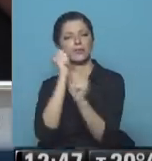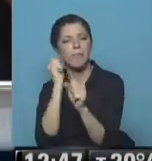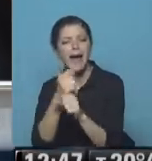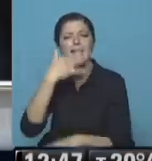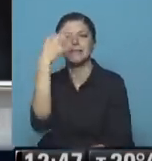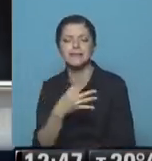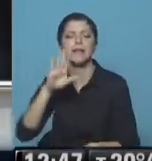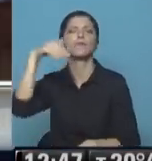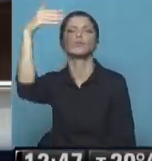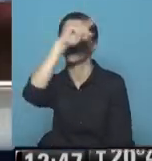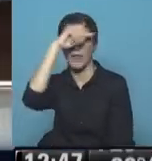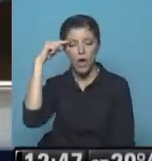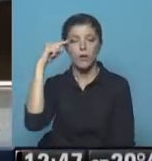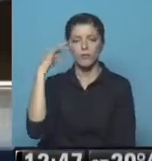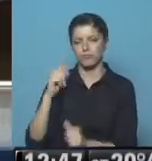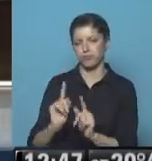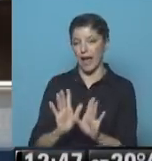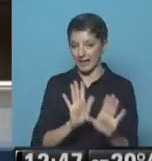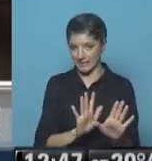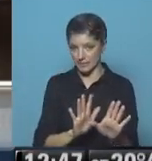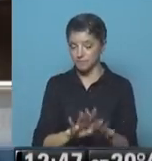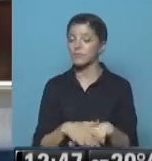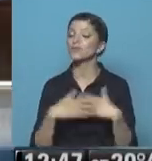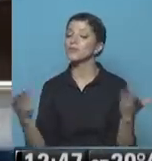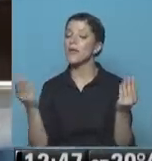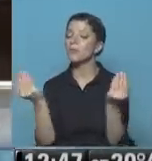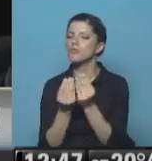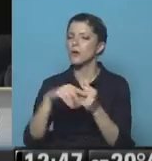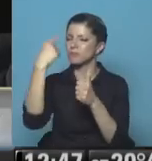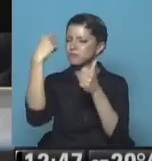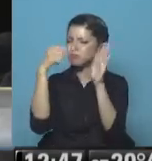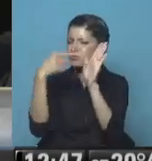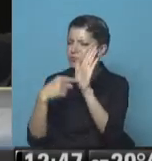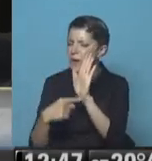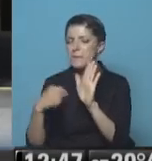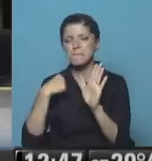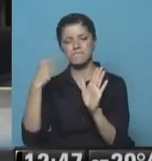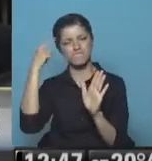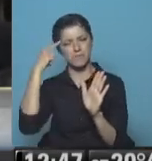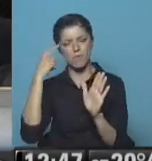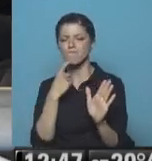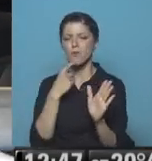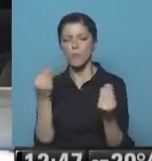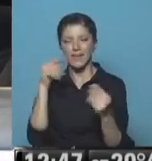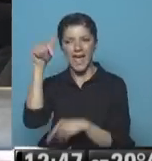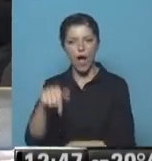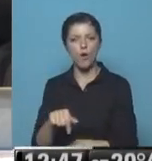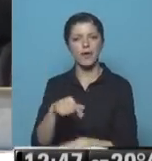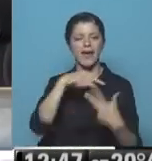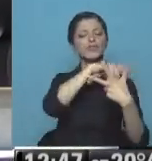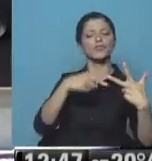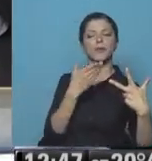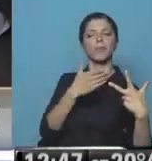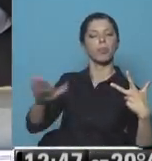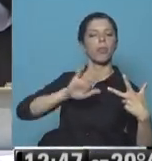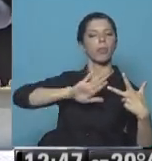nación, etcétera, etcétera. Entonces hay una cantidad de elementos que hacen preguntar por qué en este momento le sueltan a, no sé